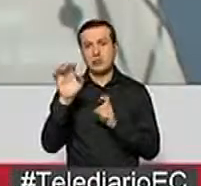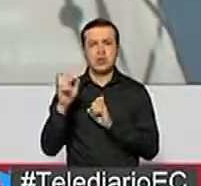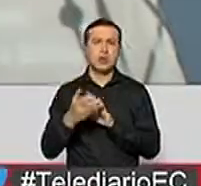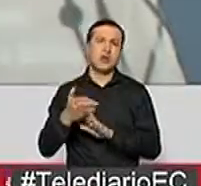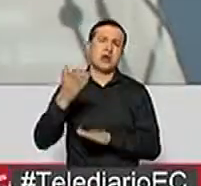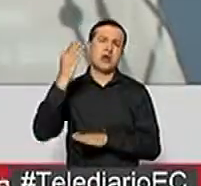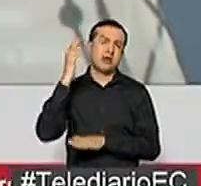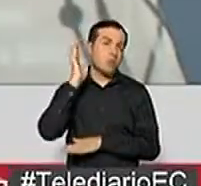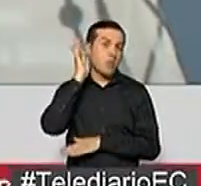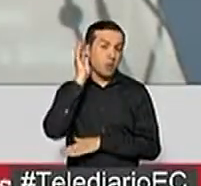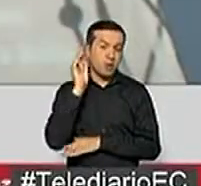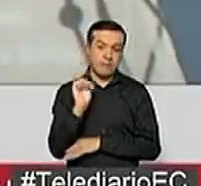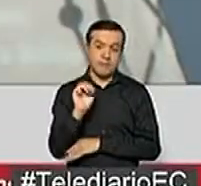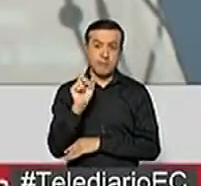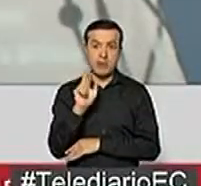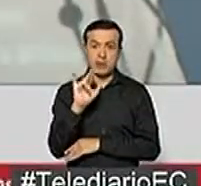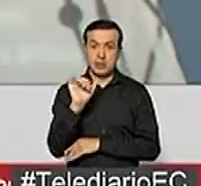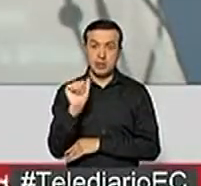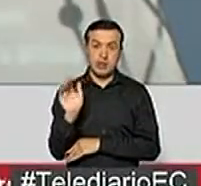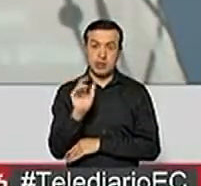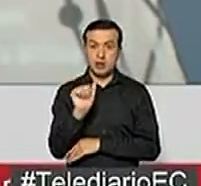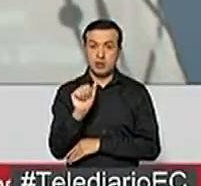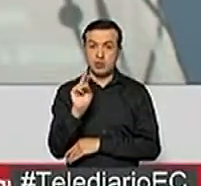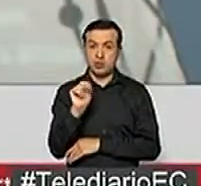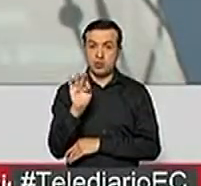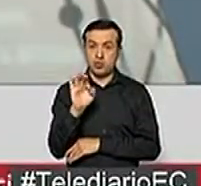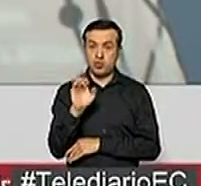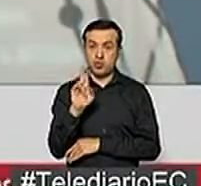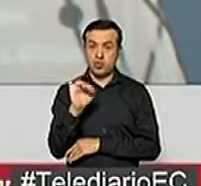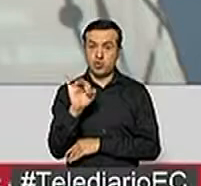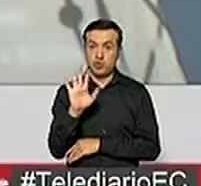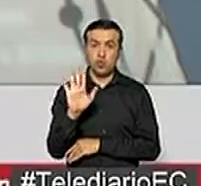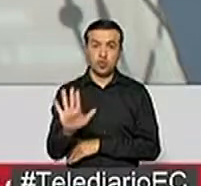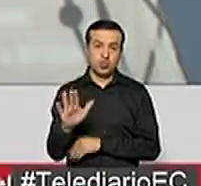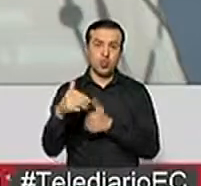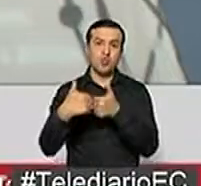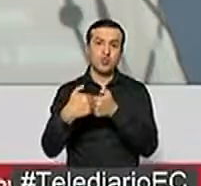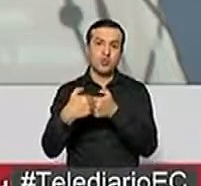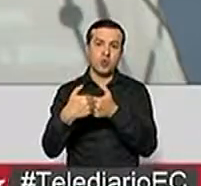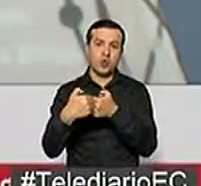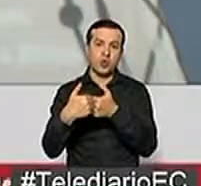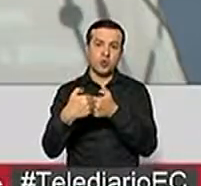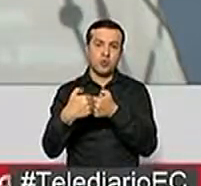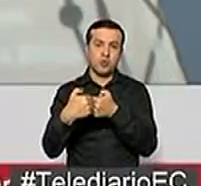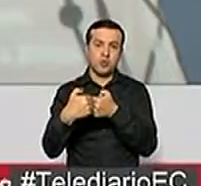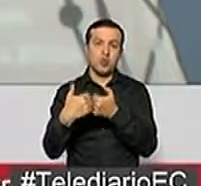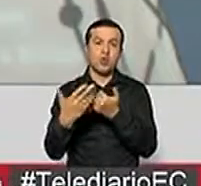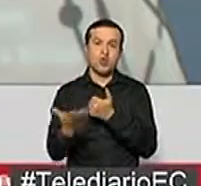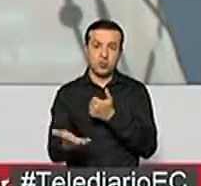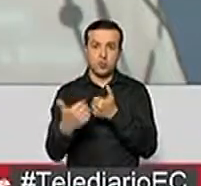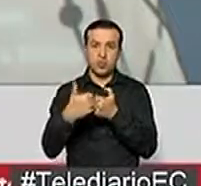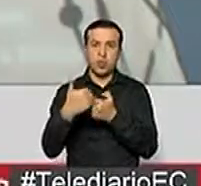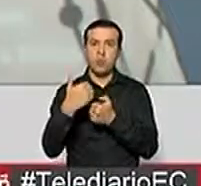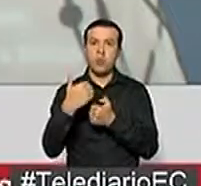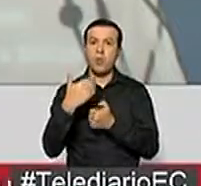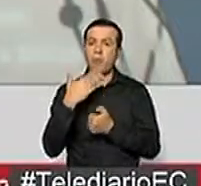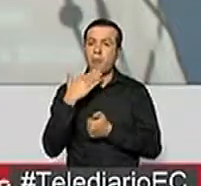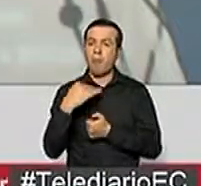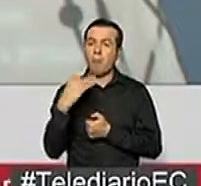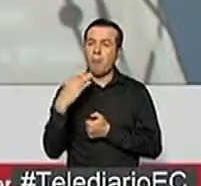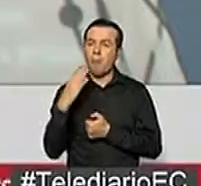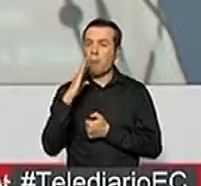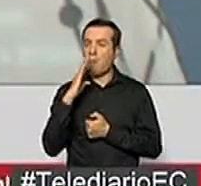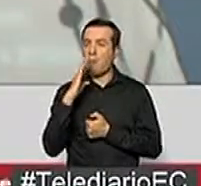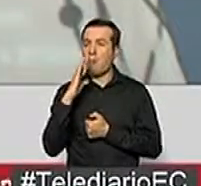que, digamos, por tener un novio que no era de un origen comprobado, noble comprobado,